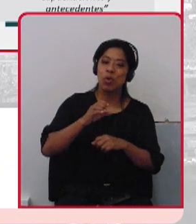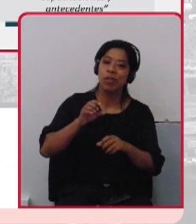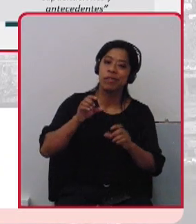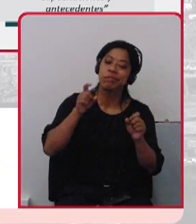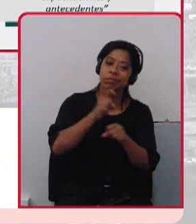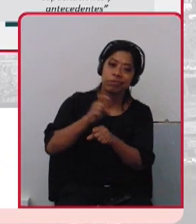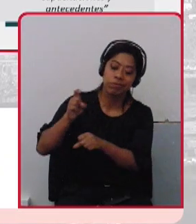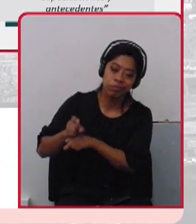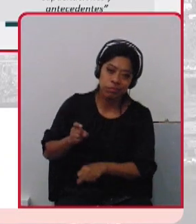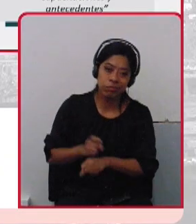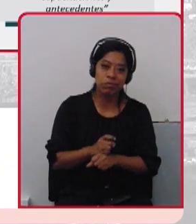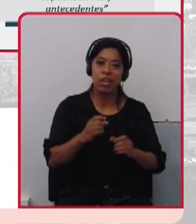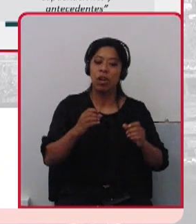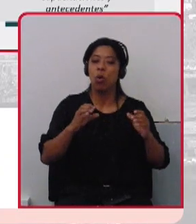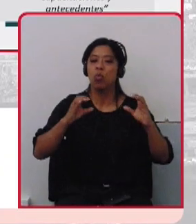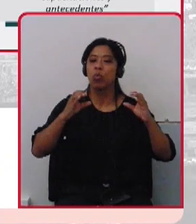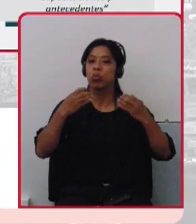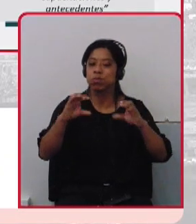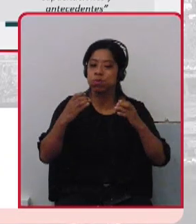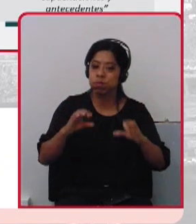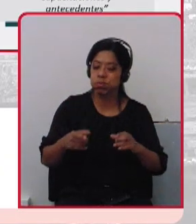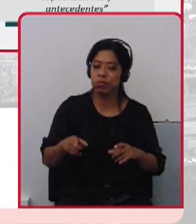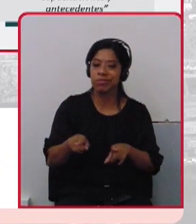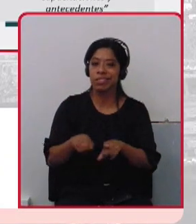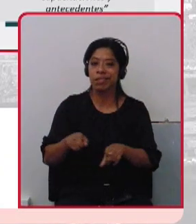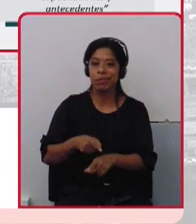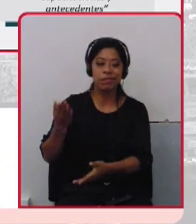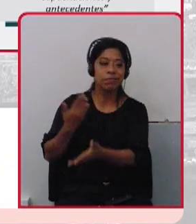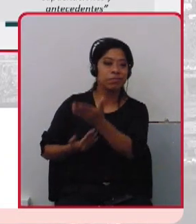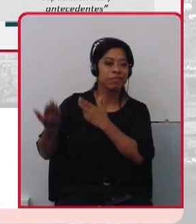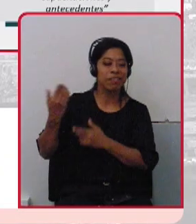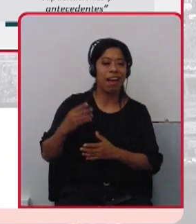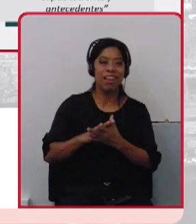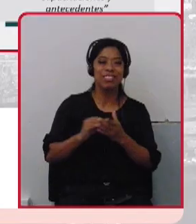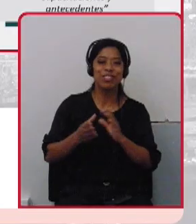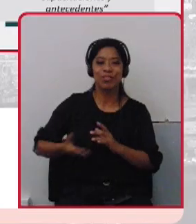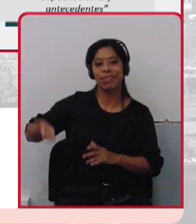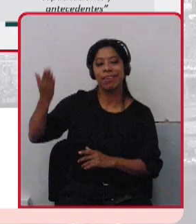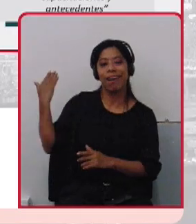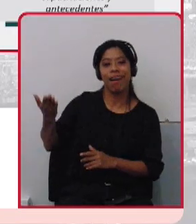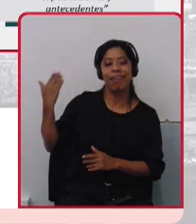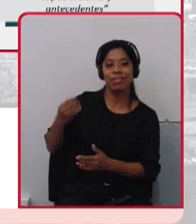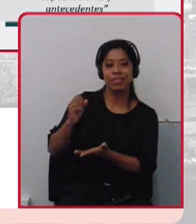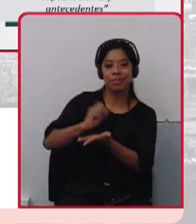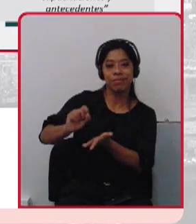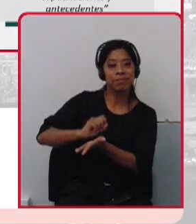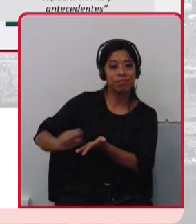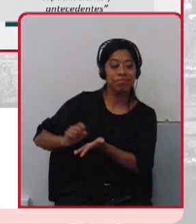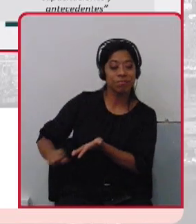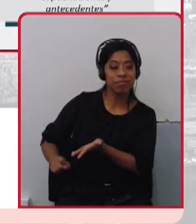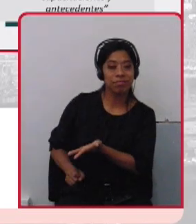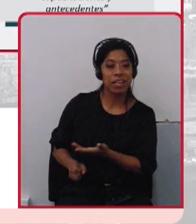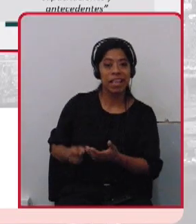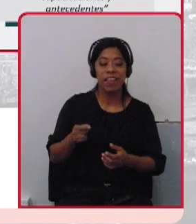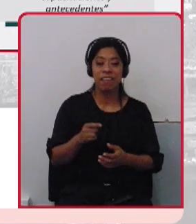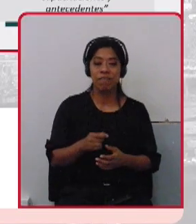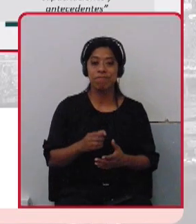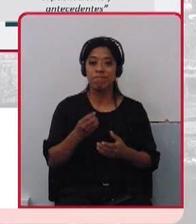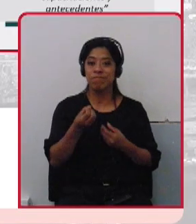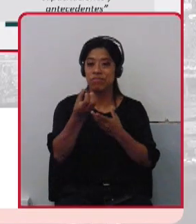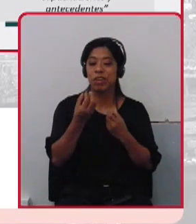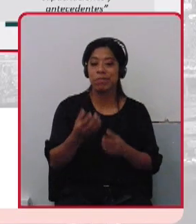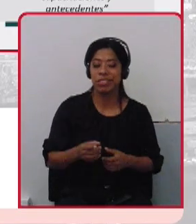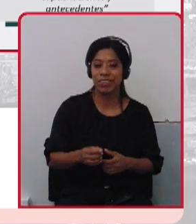habilitaciones de trabajo, y también tenemos históricos de algunos incidentes que han sido reportados en la base de datos de